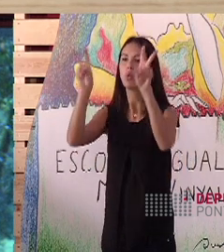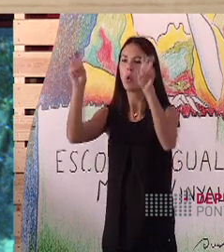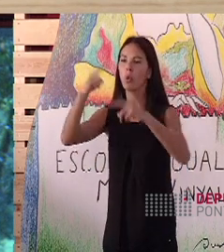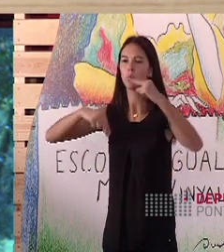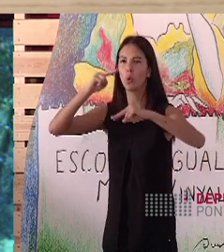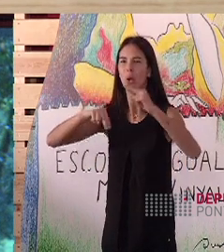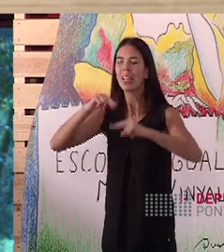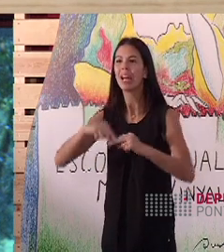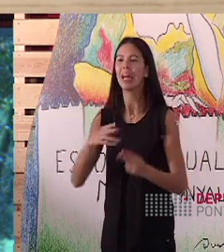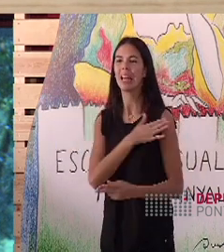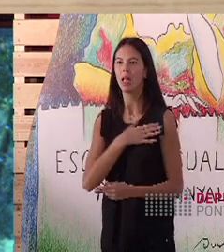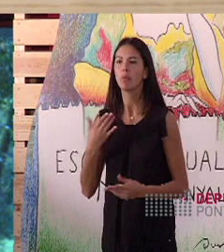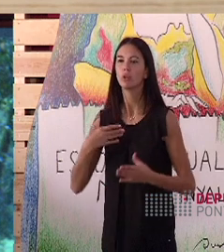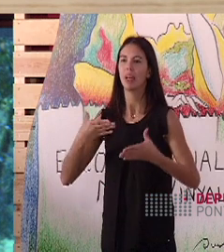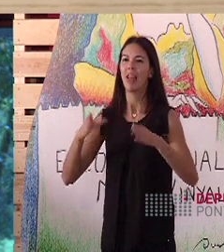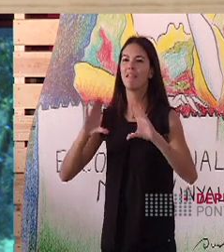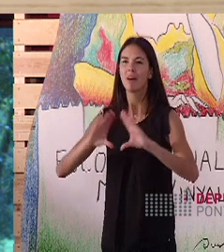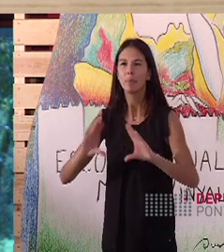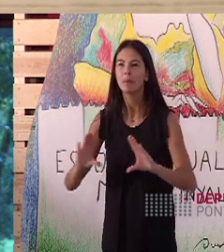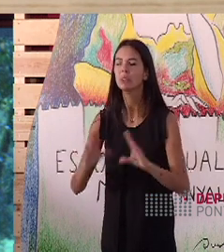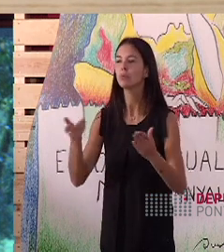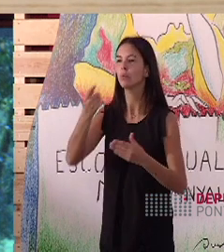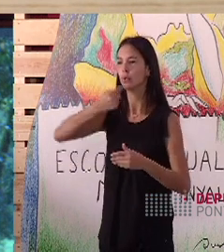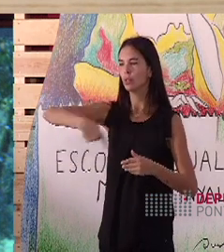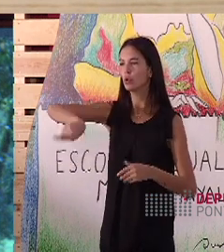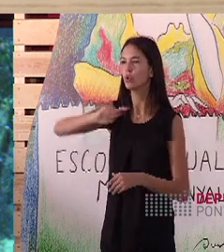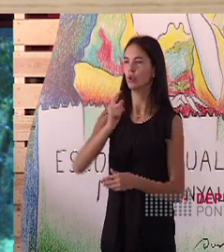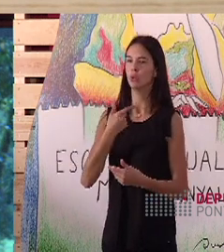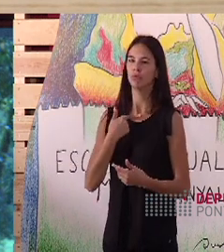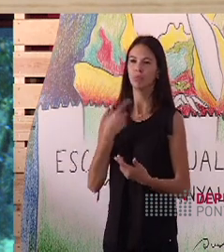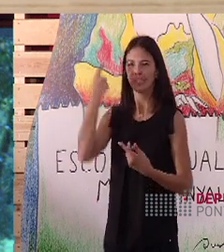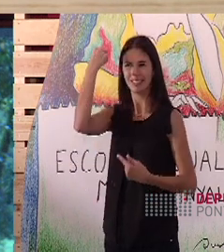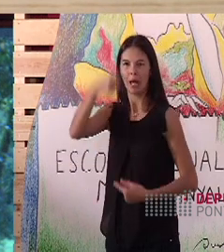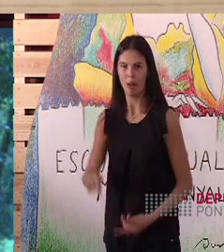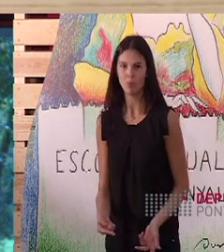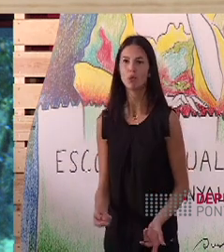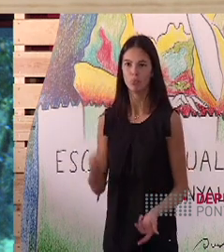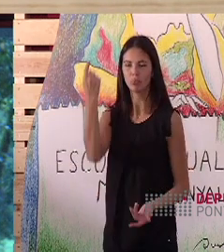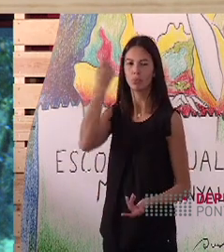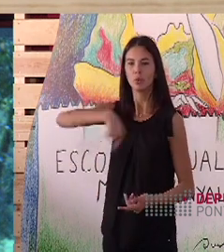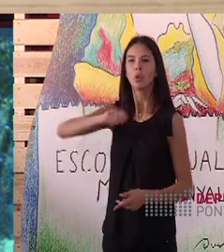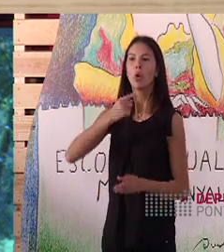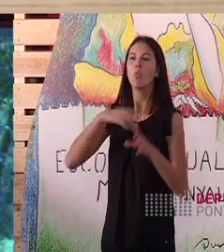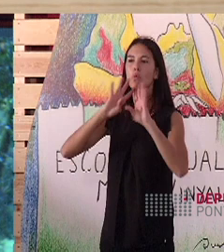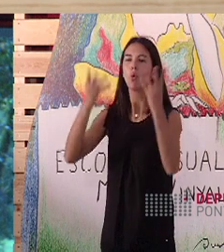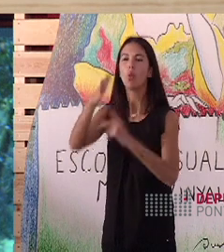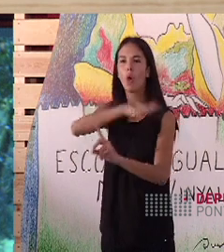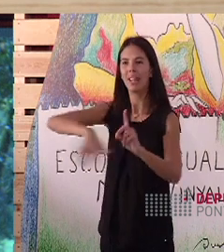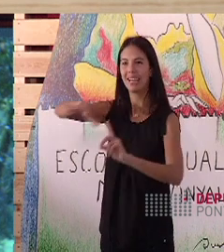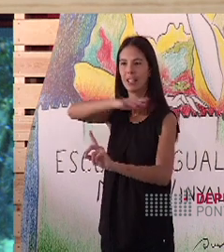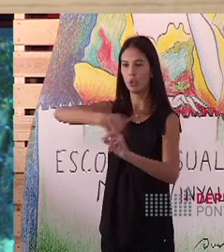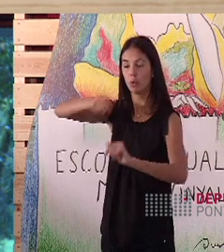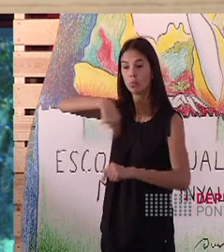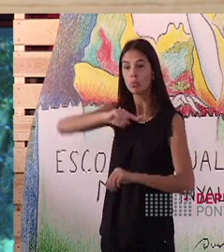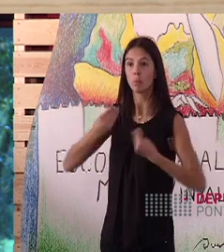feminismo e dende as posicións que sabemos que son as que van a poder transformar o entorno no